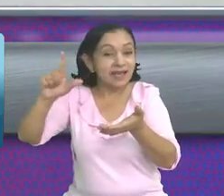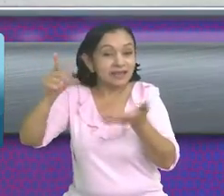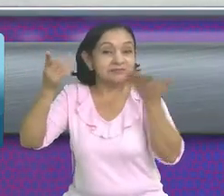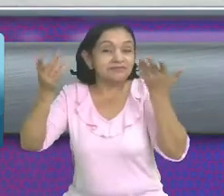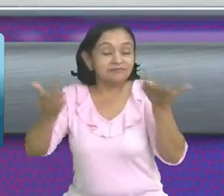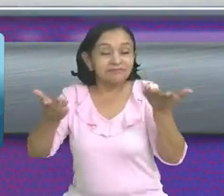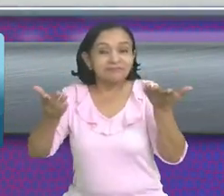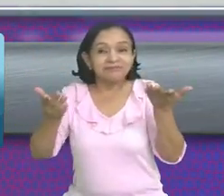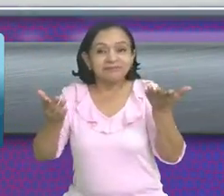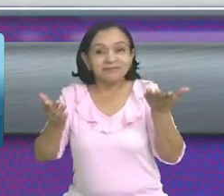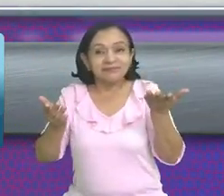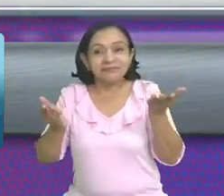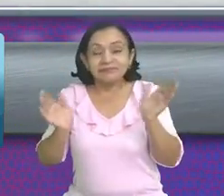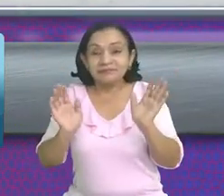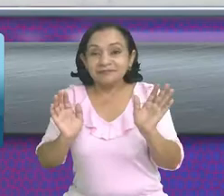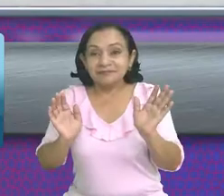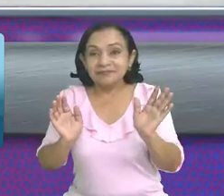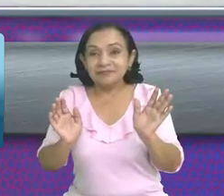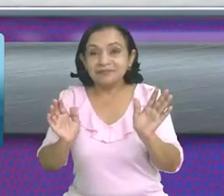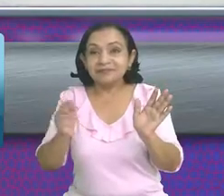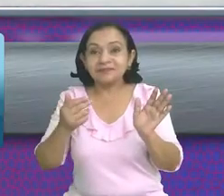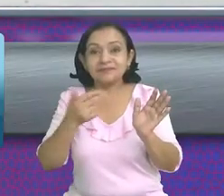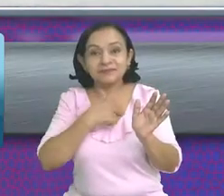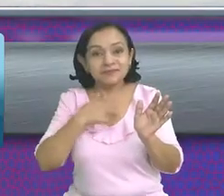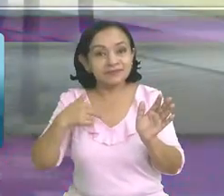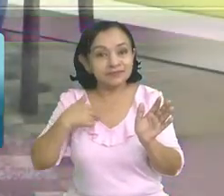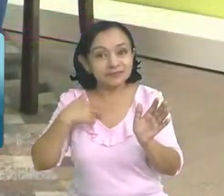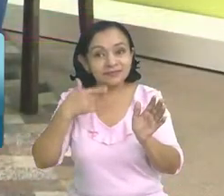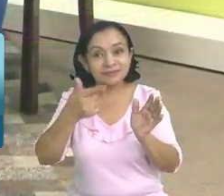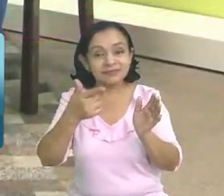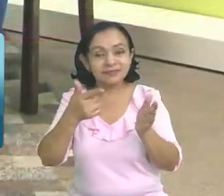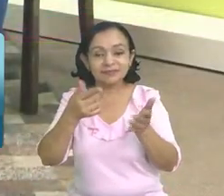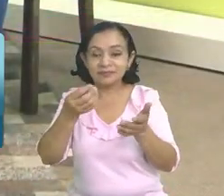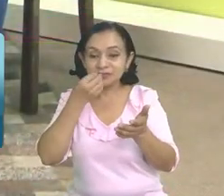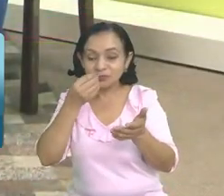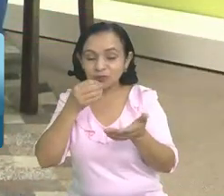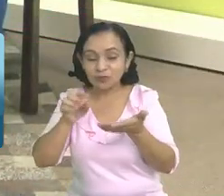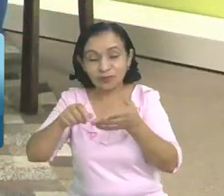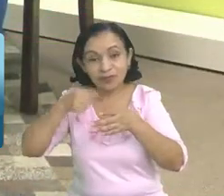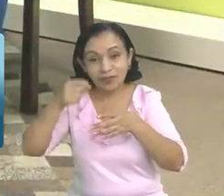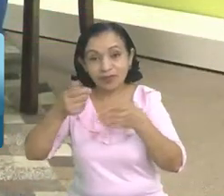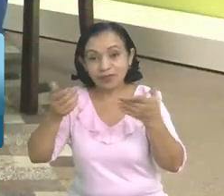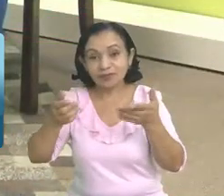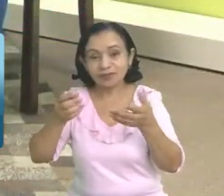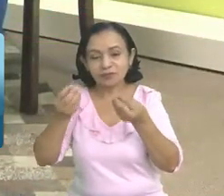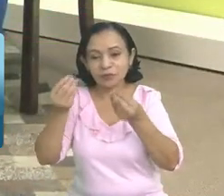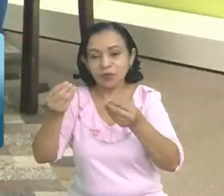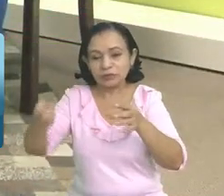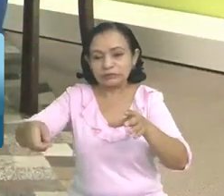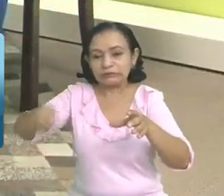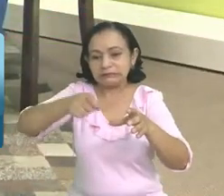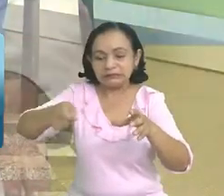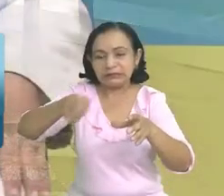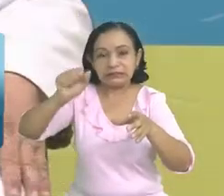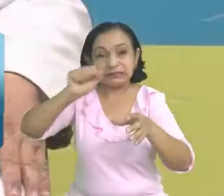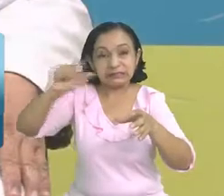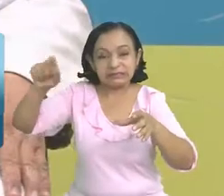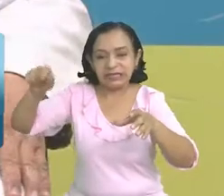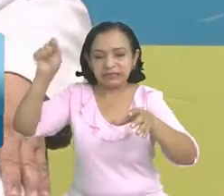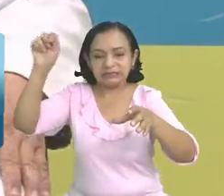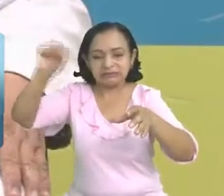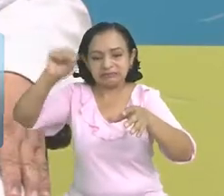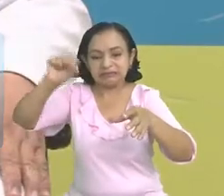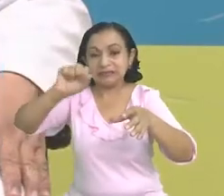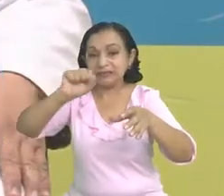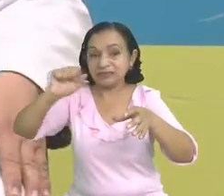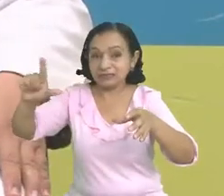bien es cierto, es lo que da el sabor a los alimentos, el exceso de ella puede ser perjudicial para la salud